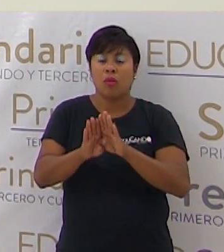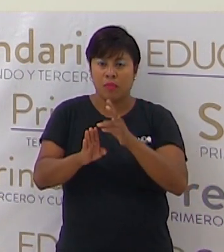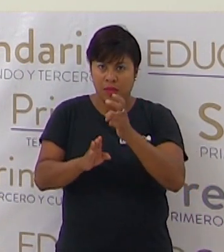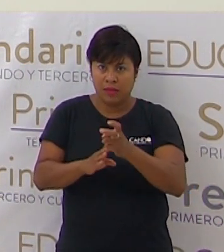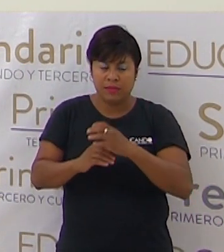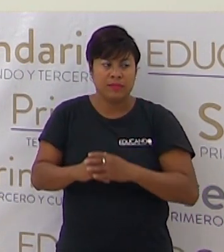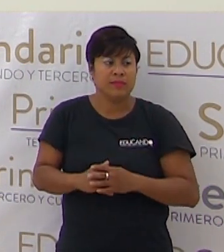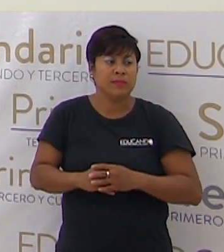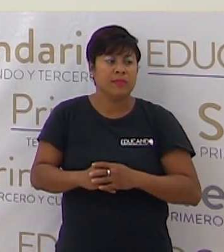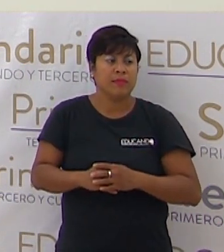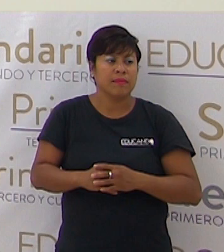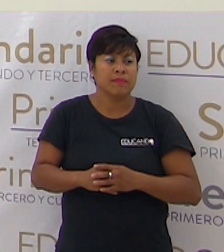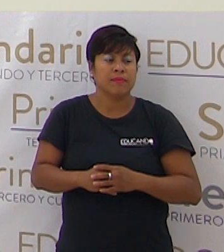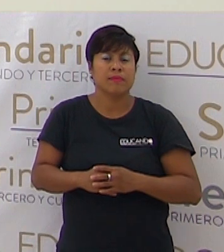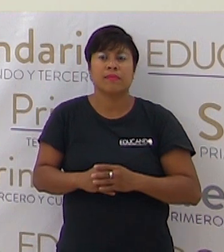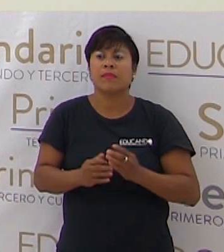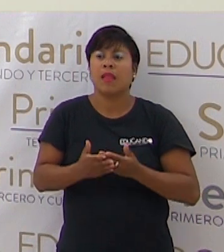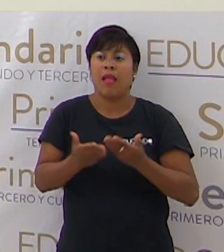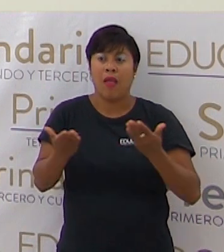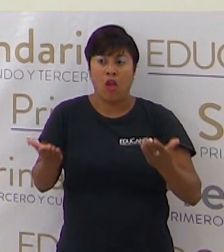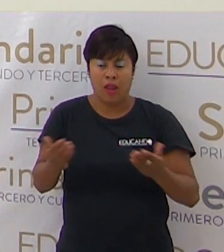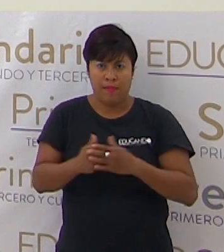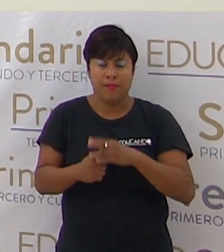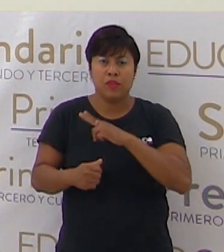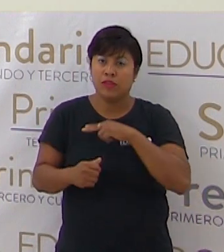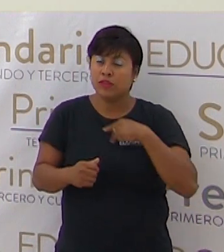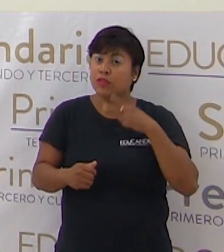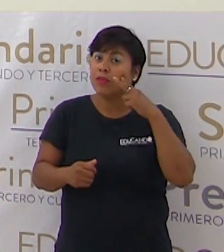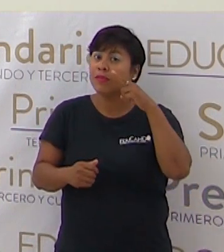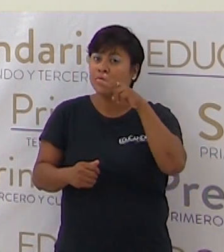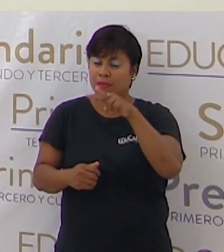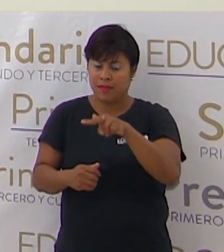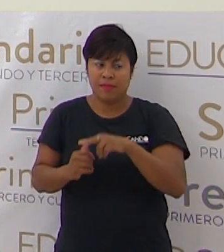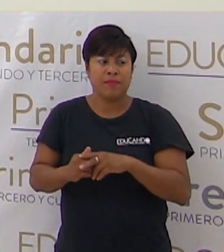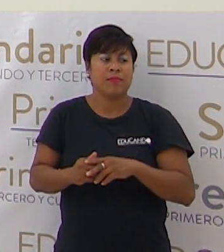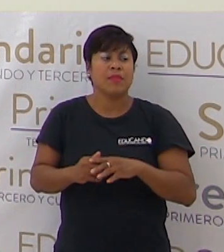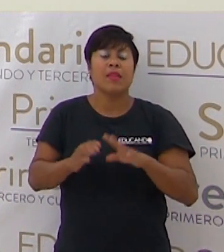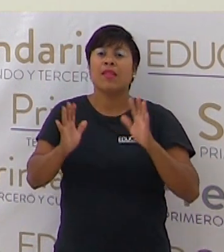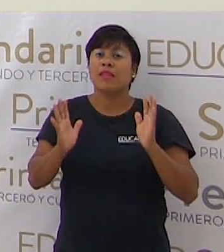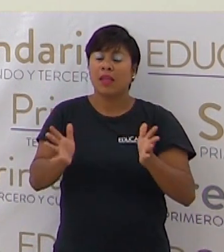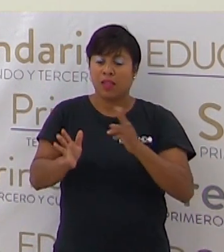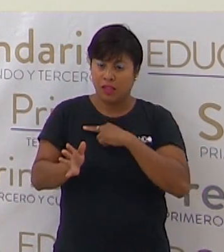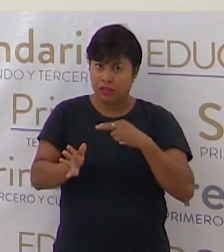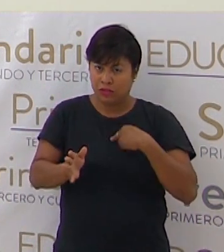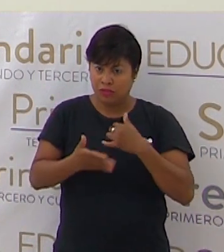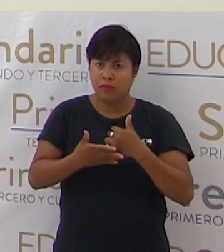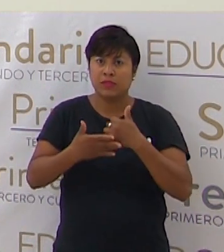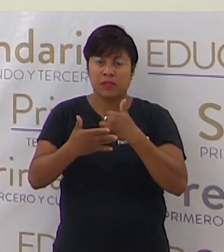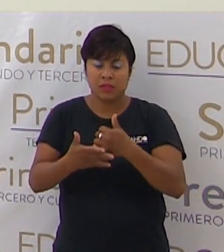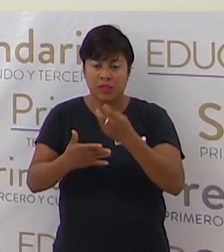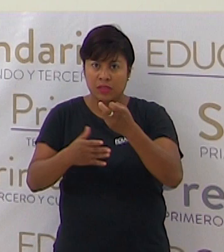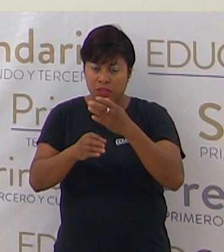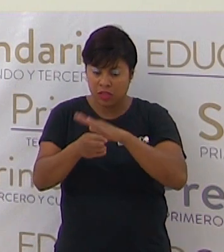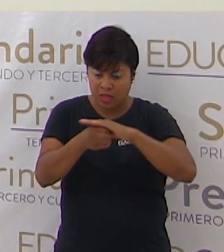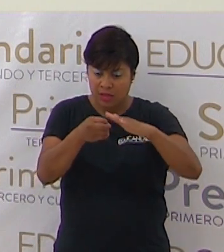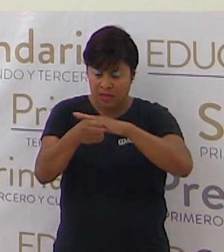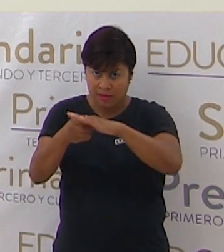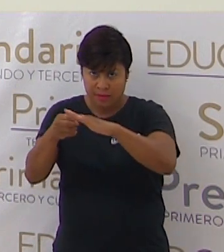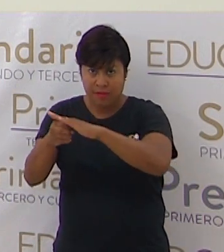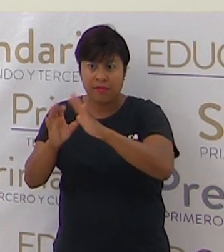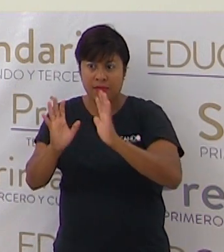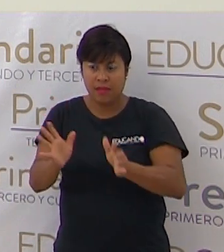capacidad, ¿sí? Muy bien. Ahora, vamos a ver. Ya no vamos a llenar las jarras